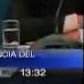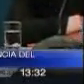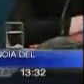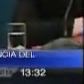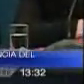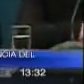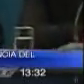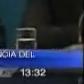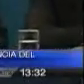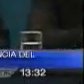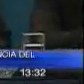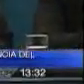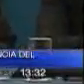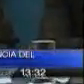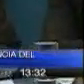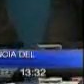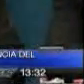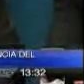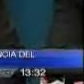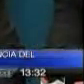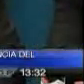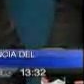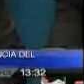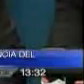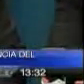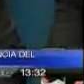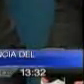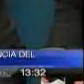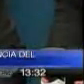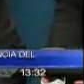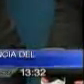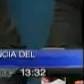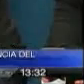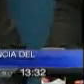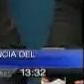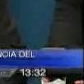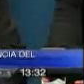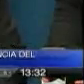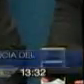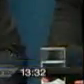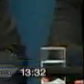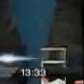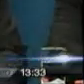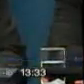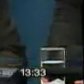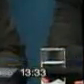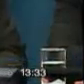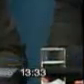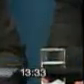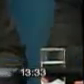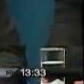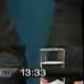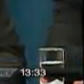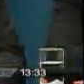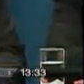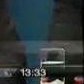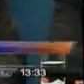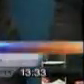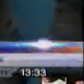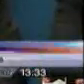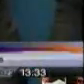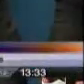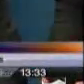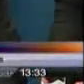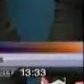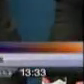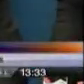debería ser acompañado por todos los actores políticos del país. Y en ese escenario, participantes de